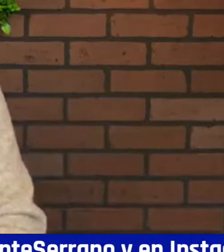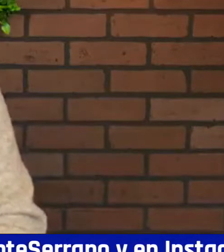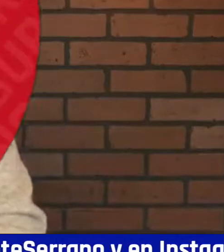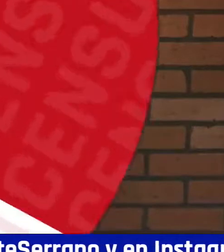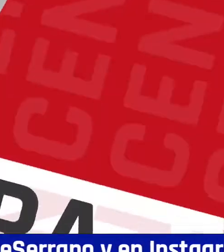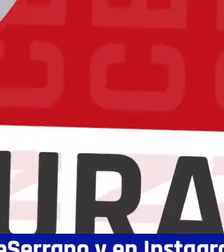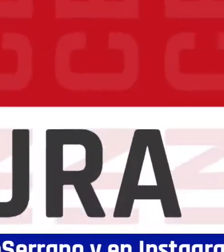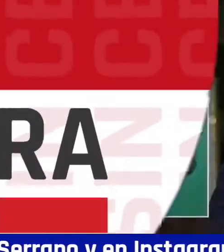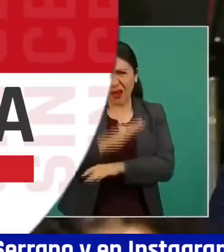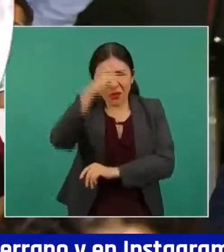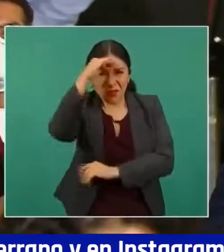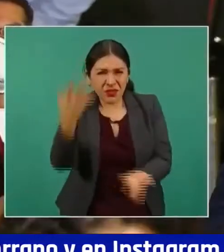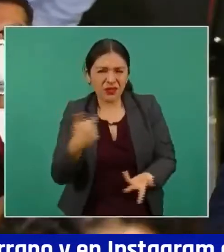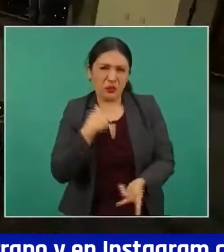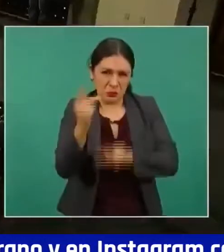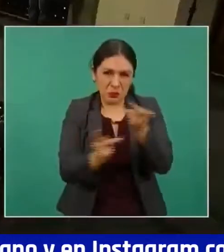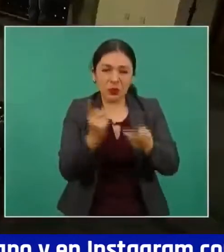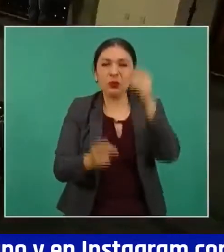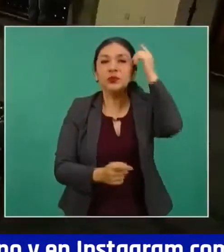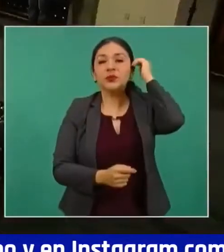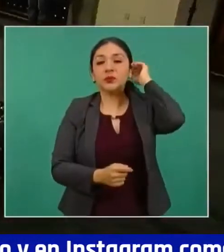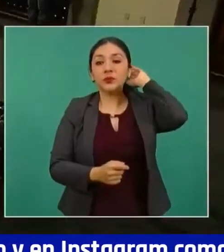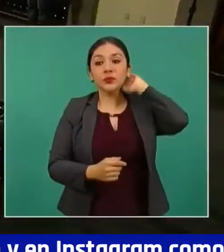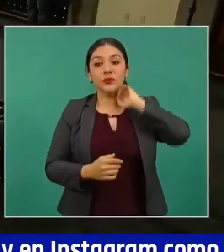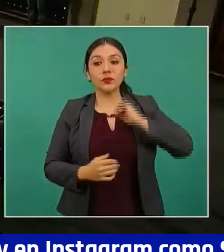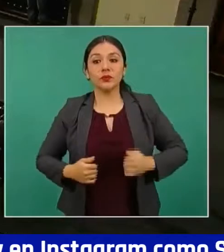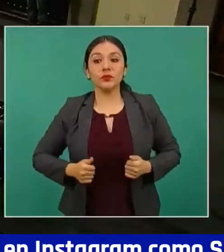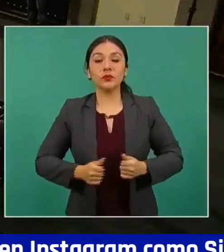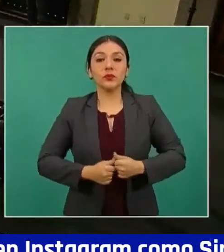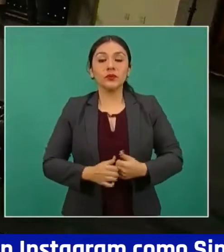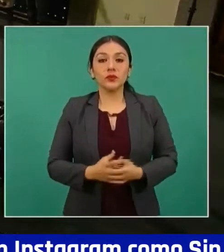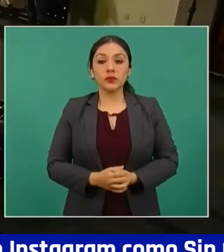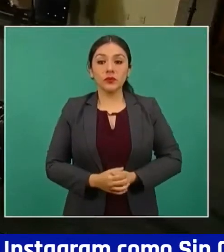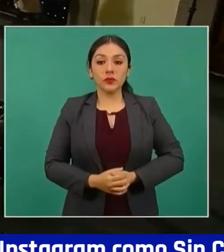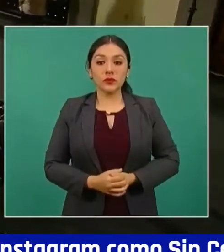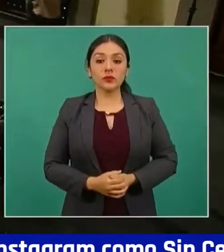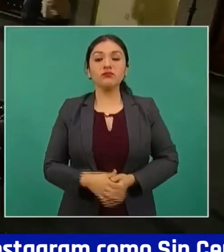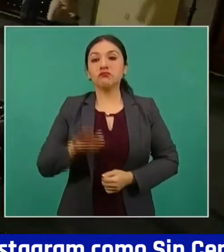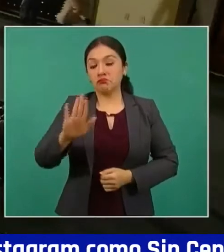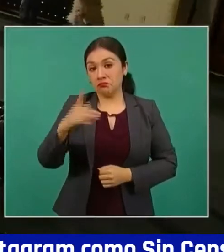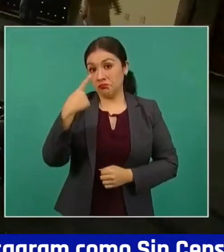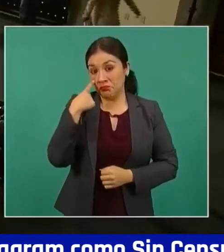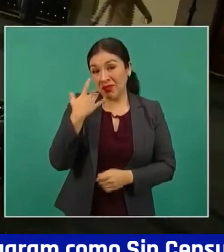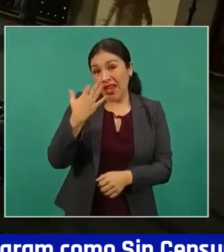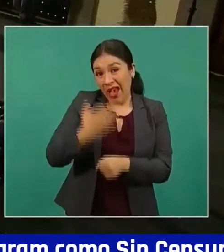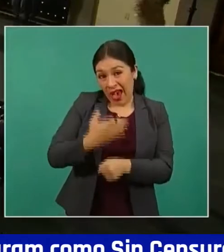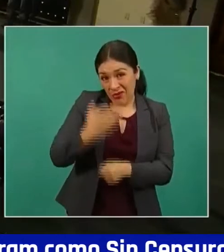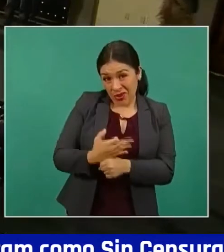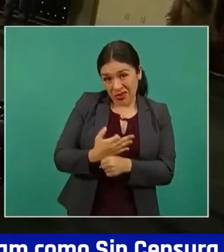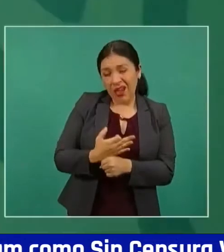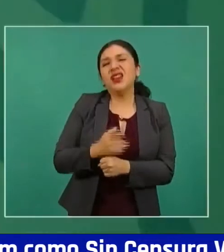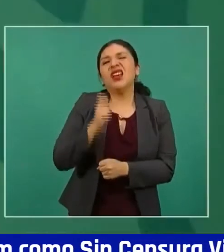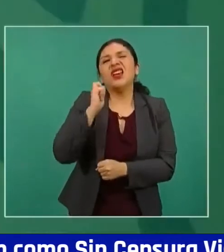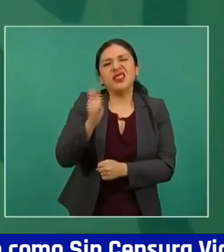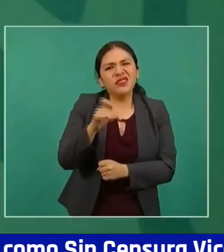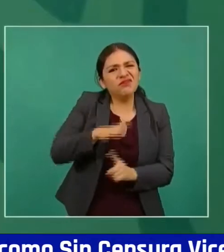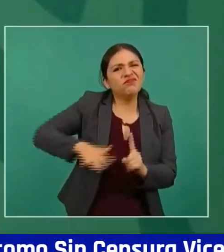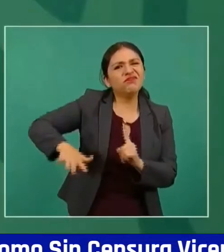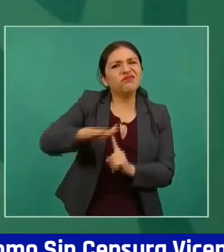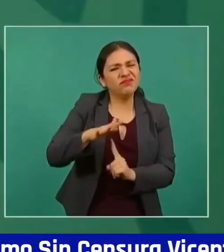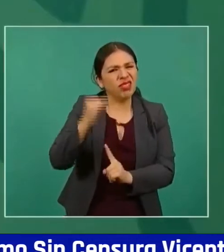presidente. Pregunta. Mire, estamos viviendo